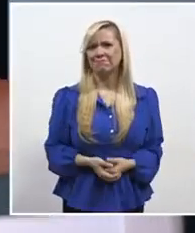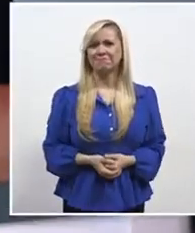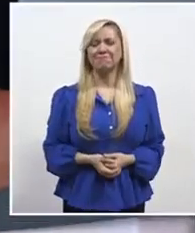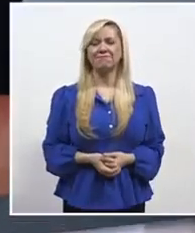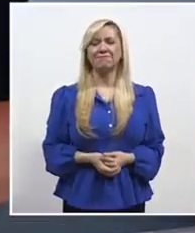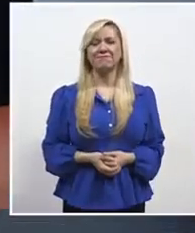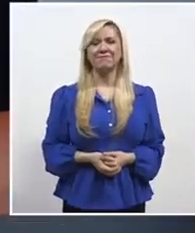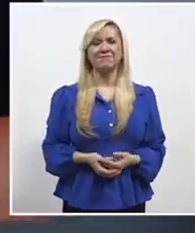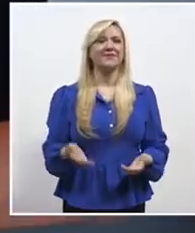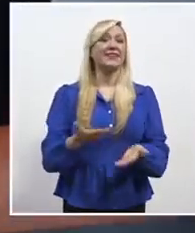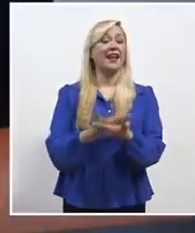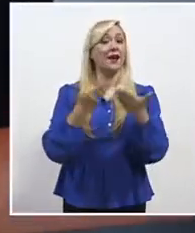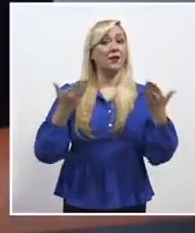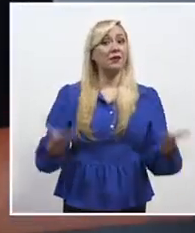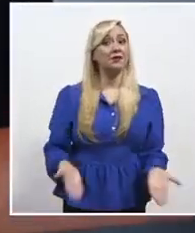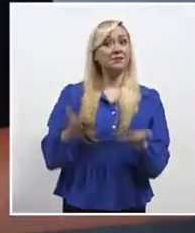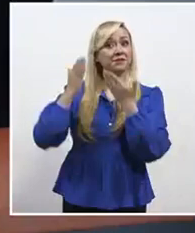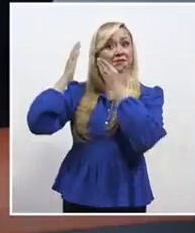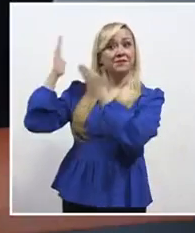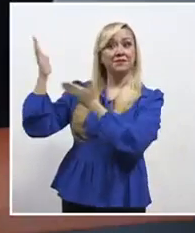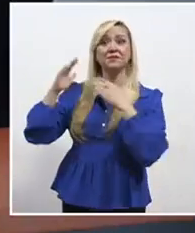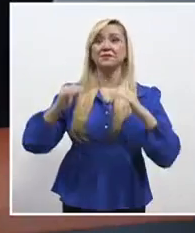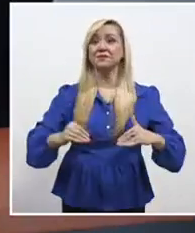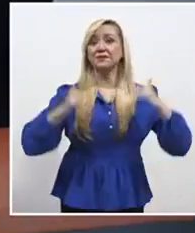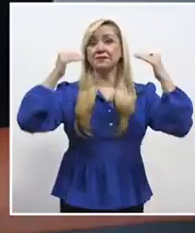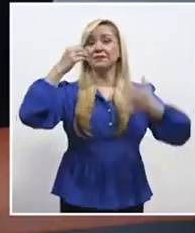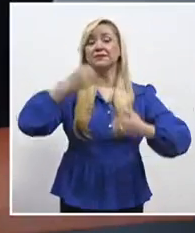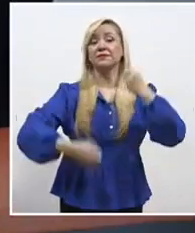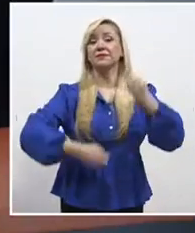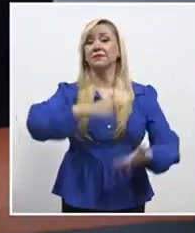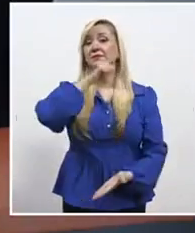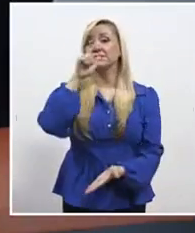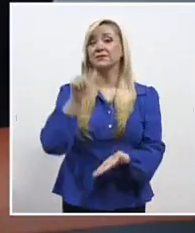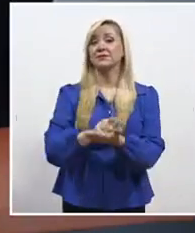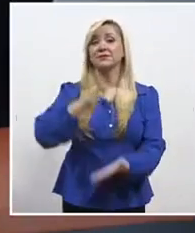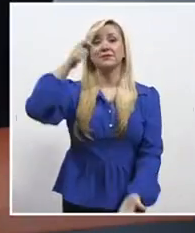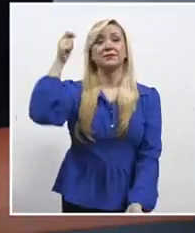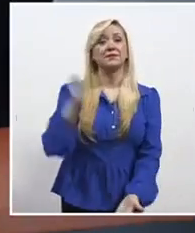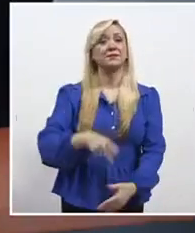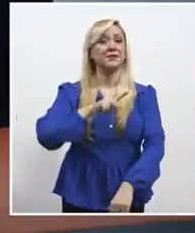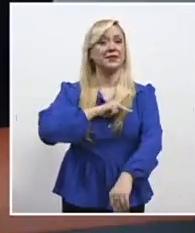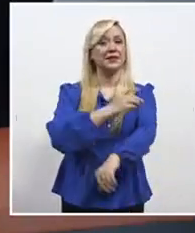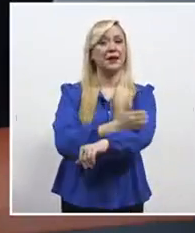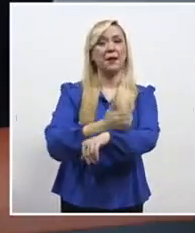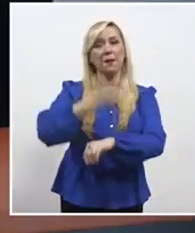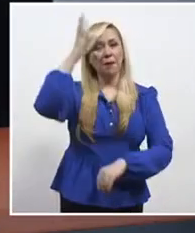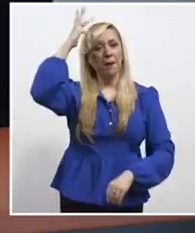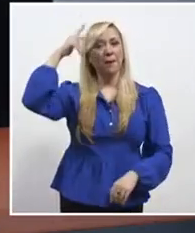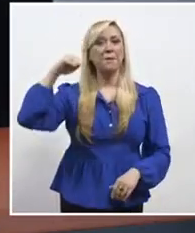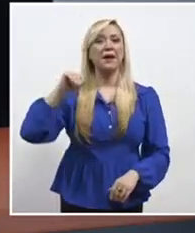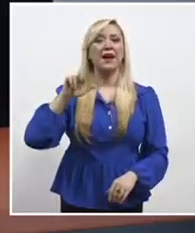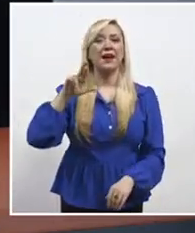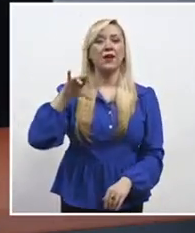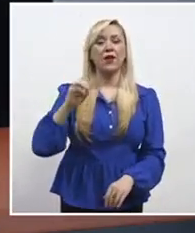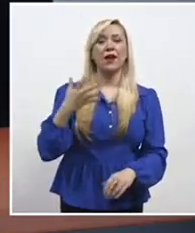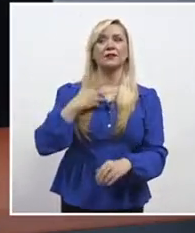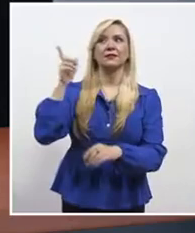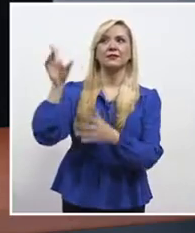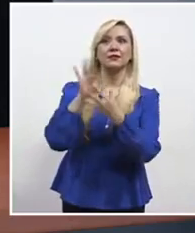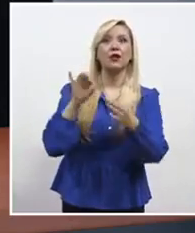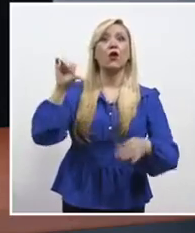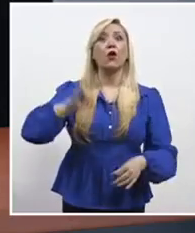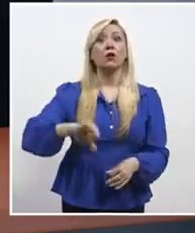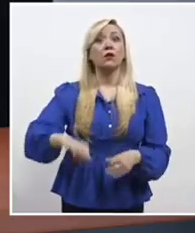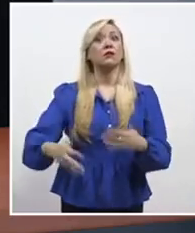Es momento ahora de enlazarnos hasta la sede del máximo tribunal del país, donde se encuentra nuestro compañero Mario López Peña con el reporte de lo que se